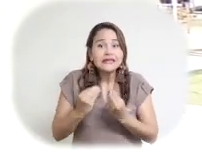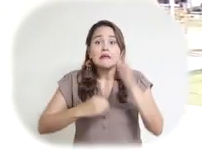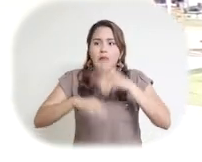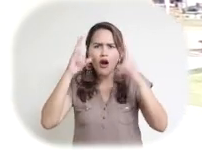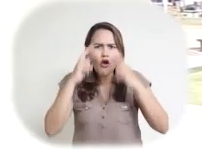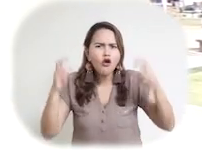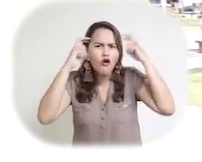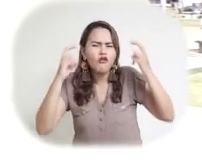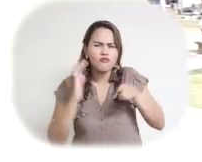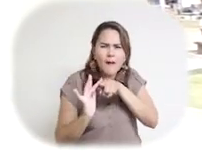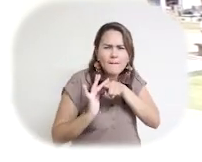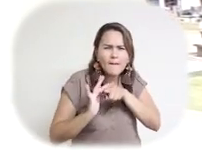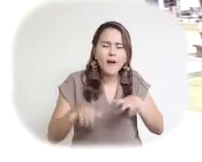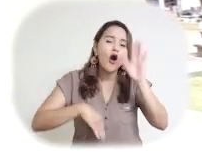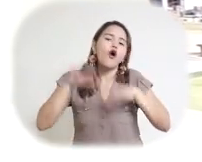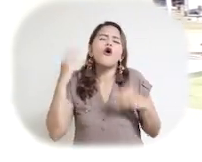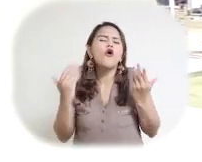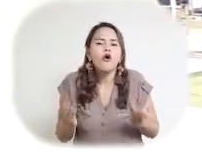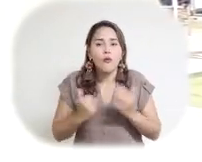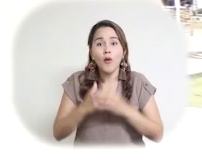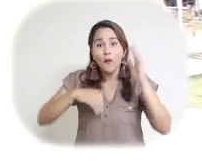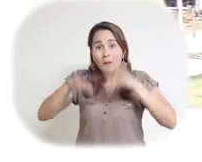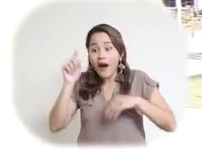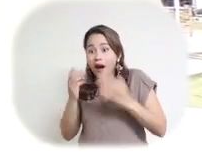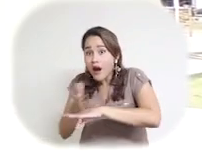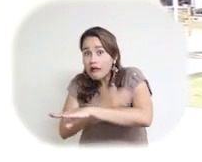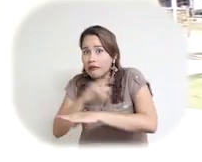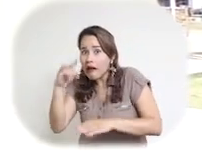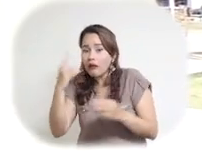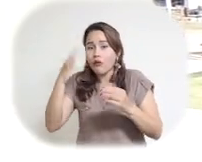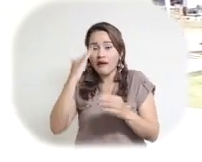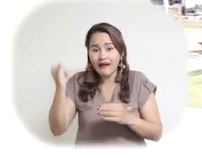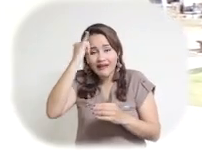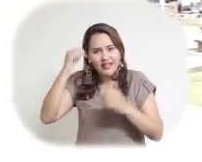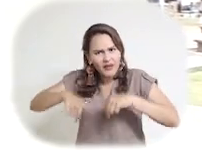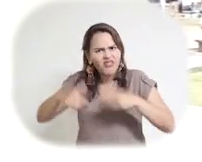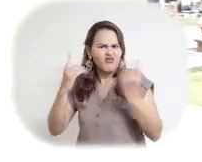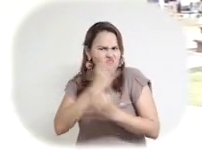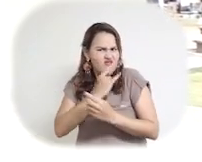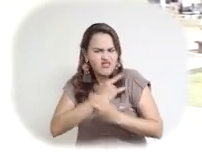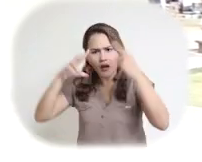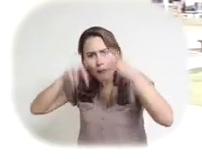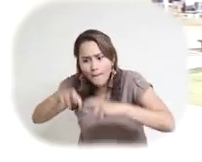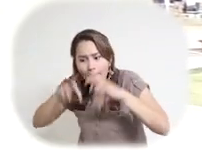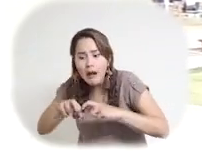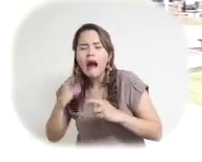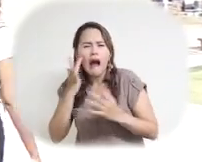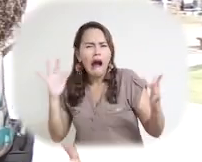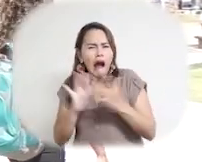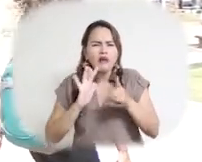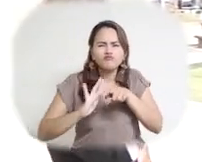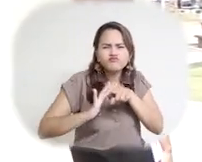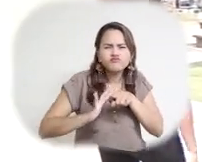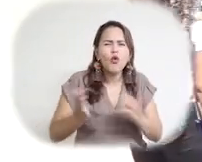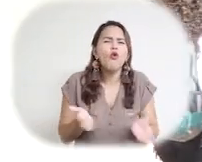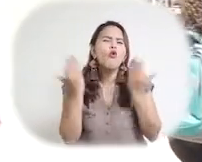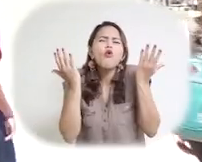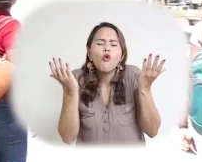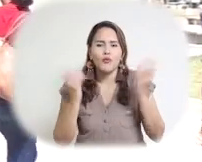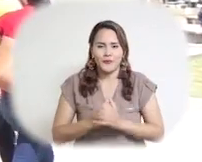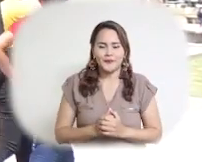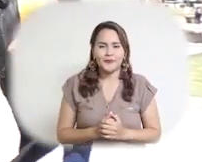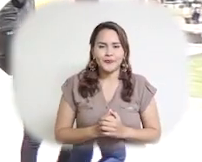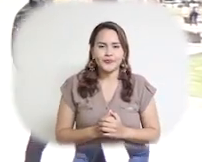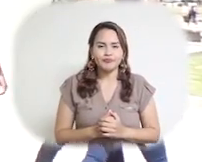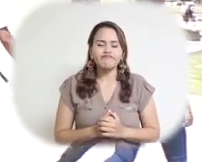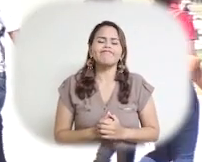tema de la relación universidad-empresa-estado. Es de alguna manera también que ese conocimiento sea útil para el sector productivo y social y